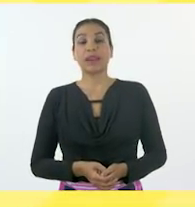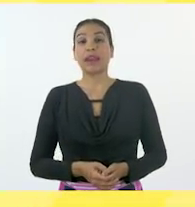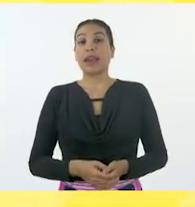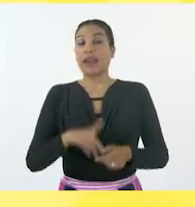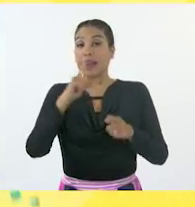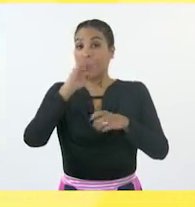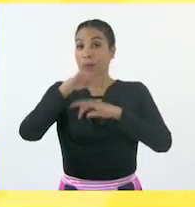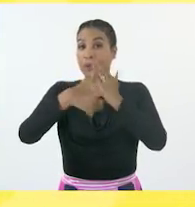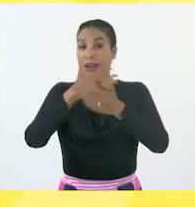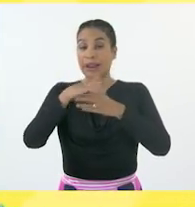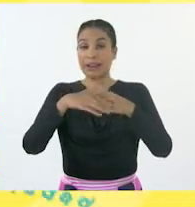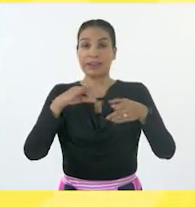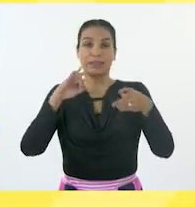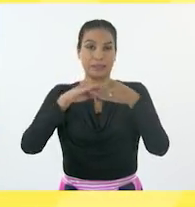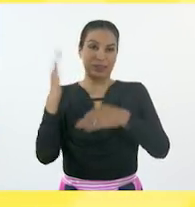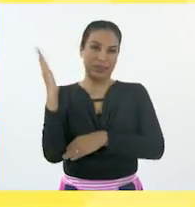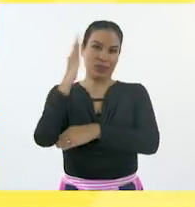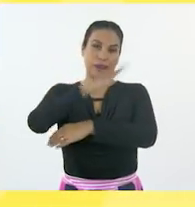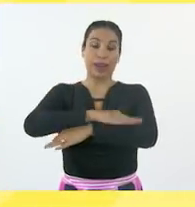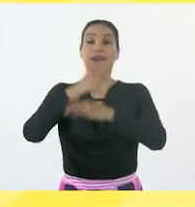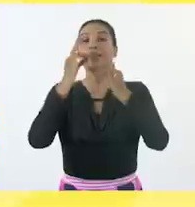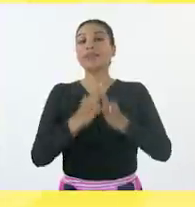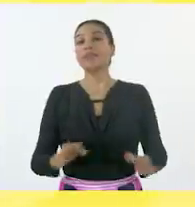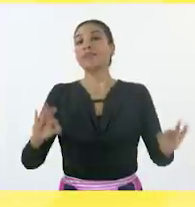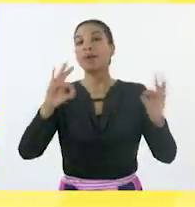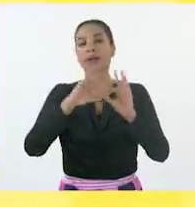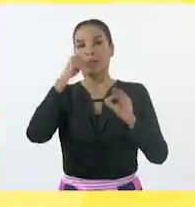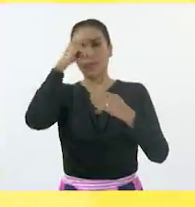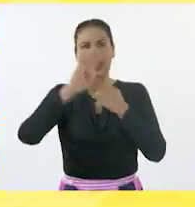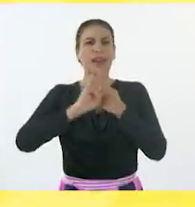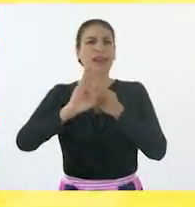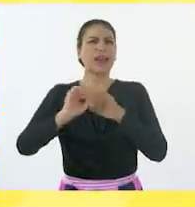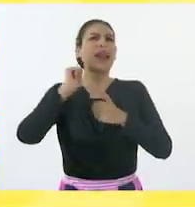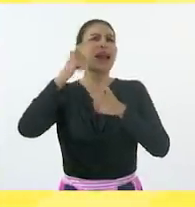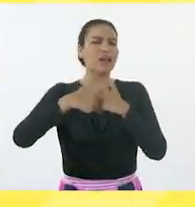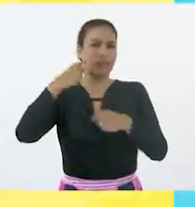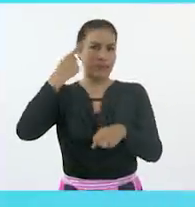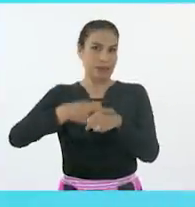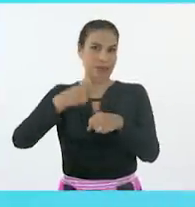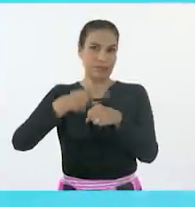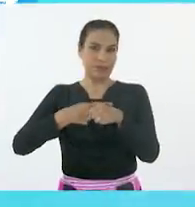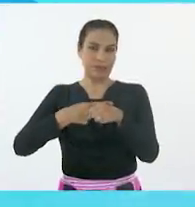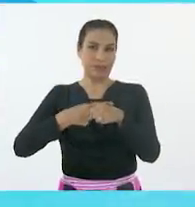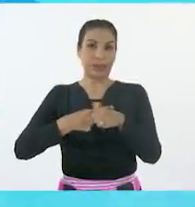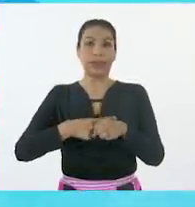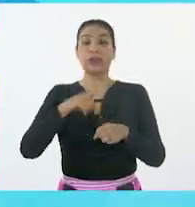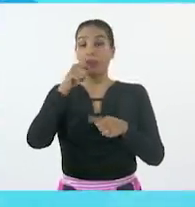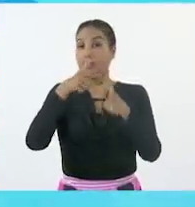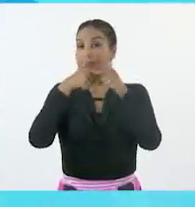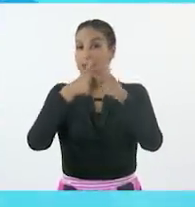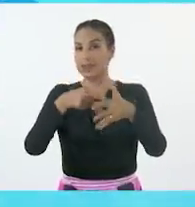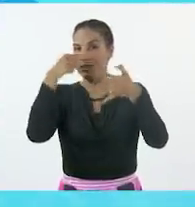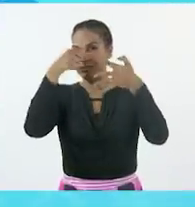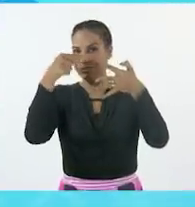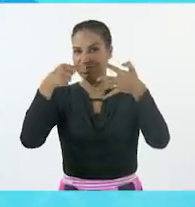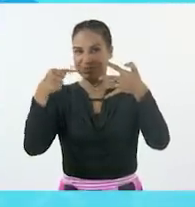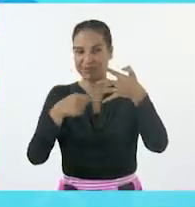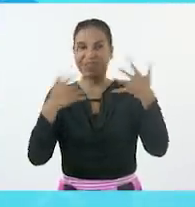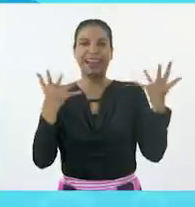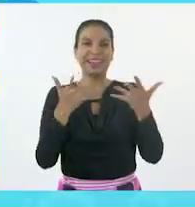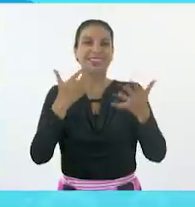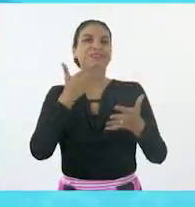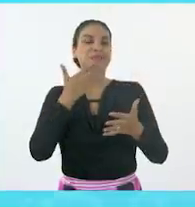Lavarnos las manos varias veces al día es importante para prevenir cualquier enfermedad. Sigue estos pasos para